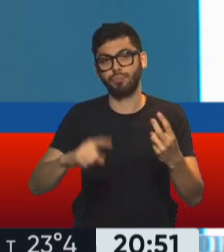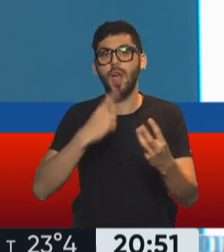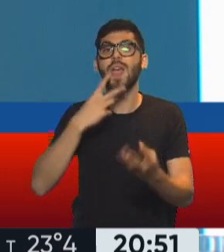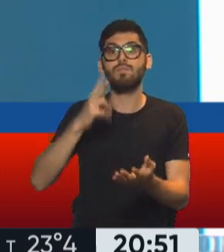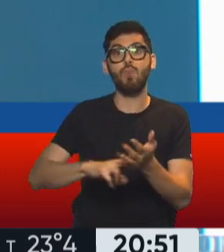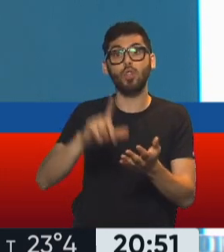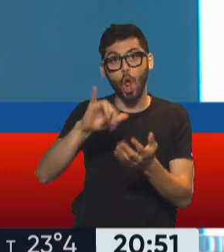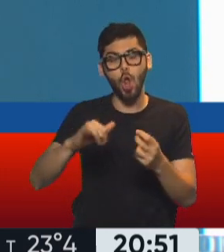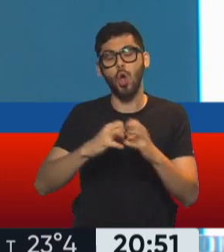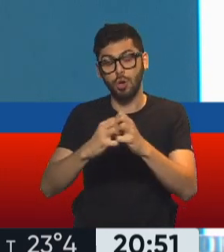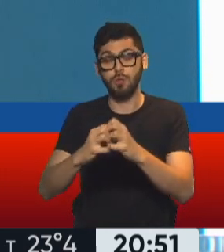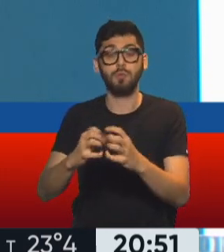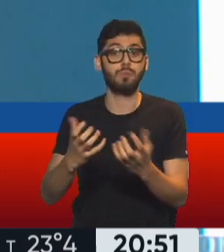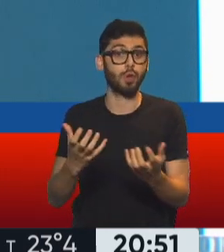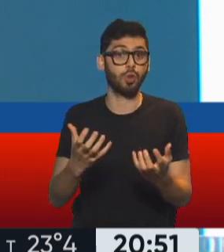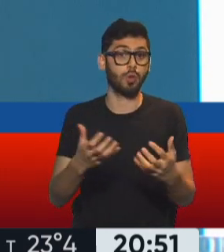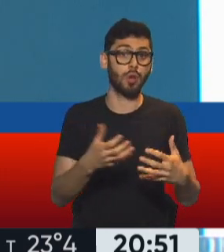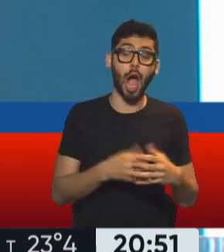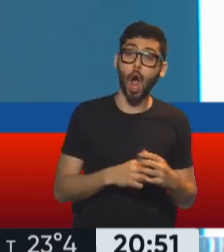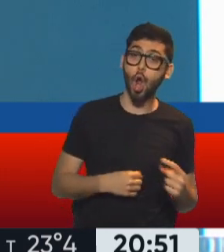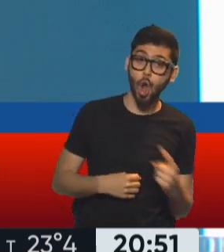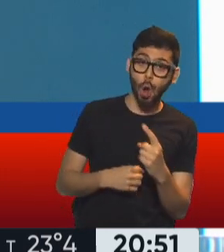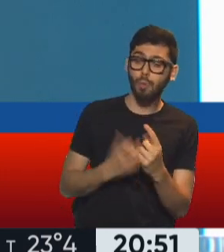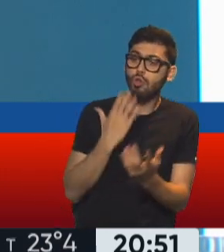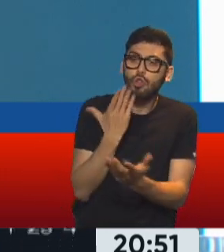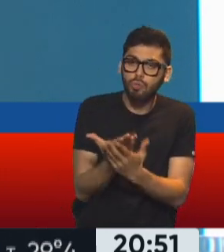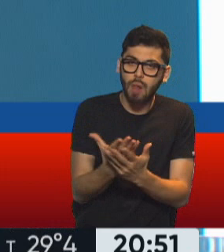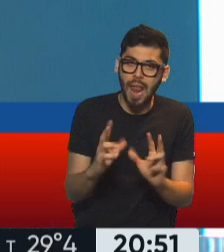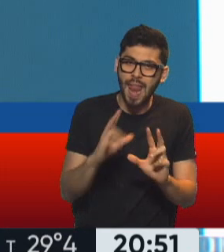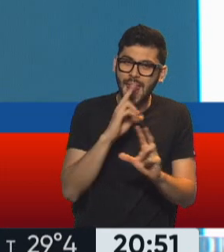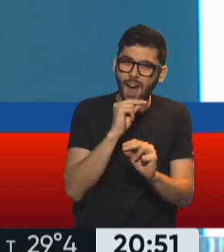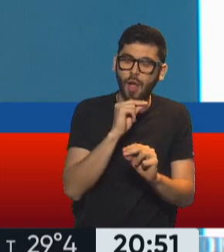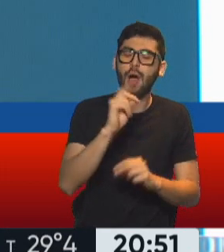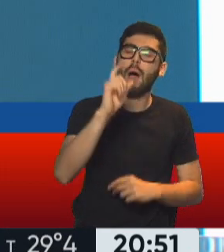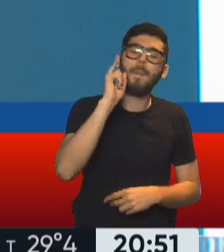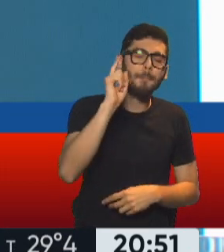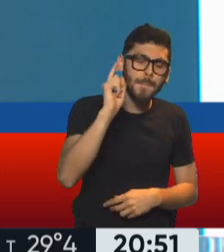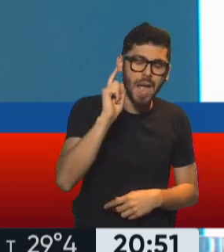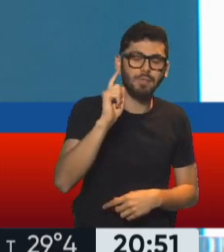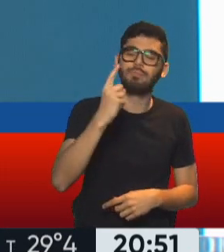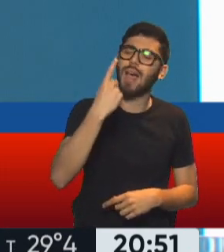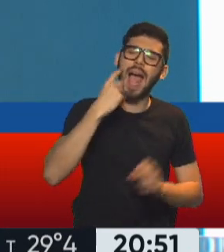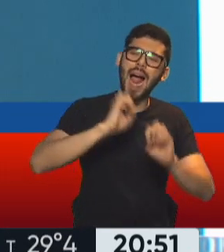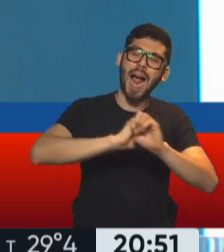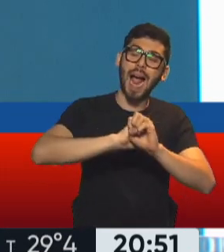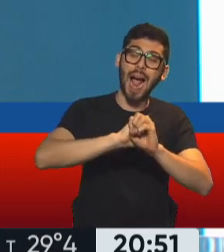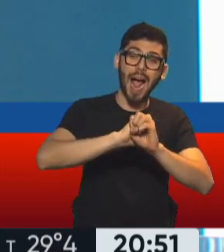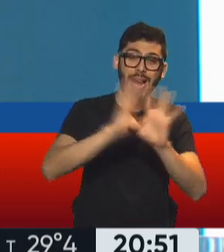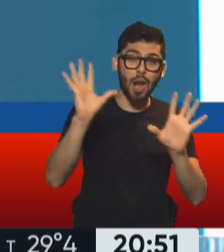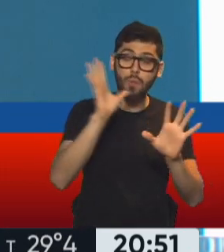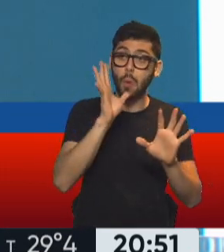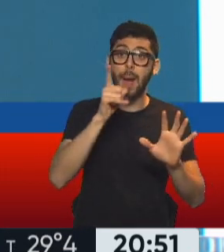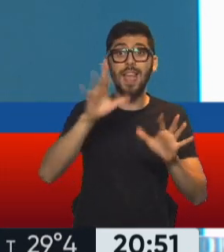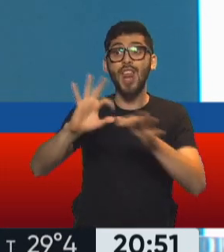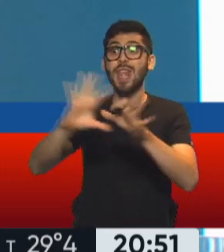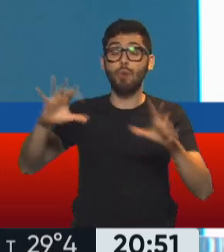eléctrica. Ahora, la oposición no está planteando nada. ¿Y saben dónde se vio claramente que casi diría que es